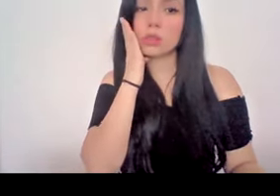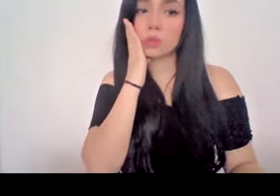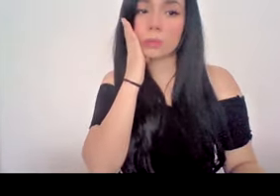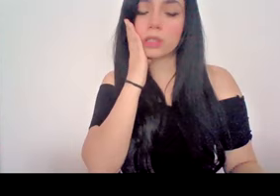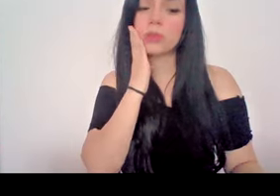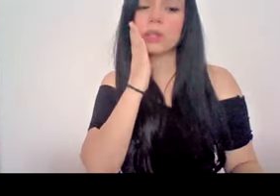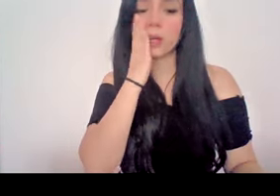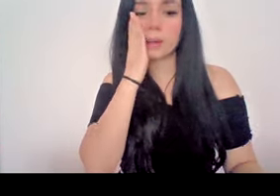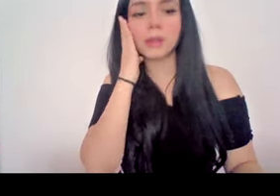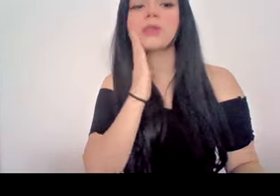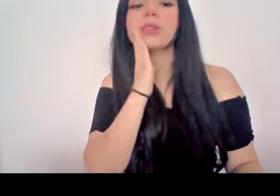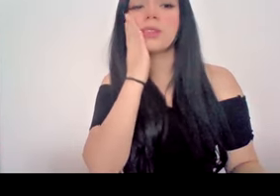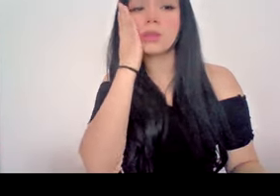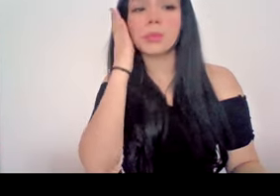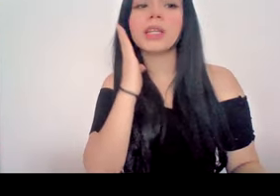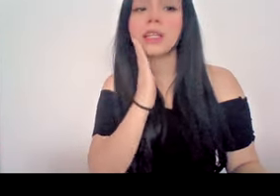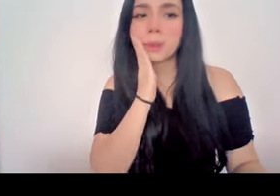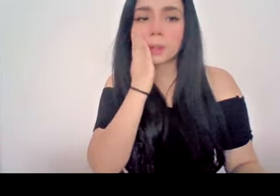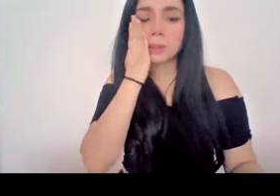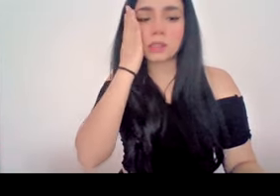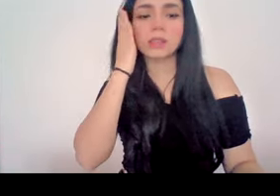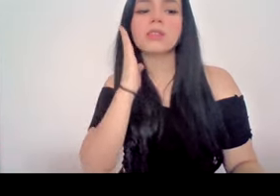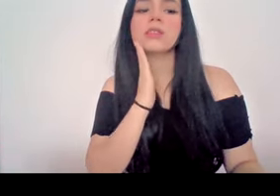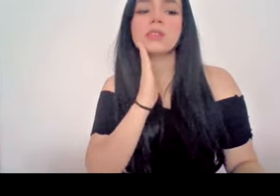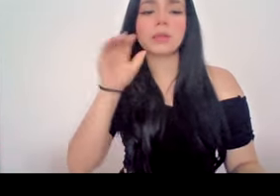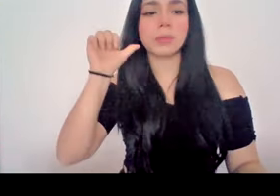Y nos vamos a tocar la mano así, como para arriba.